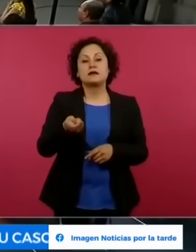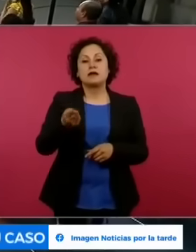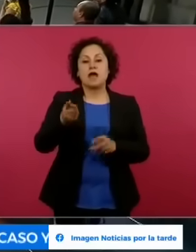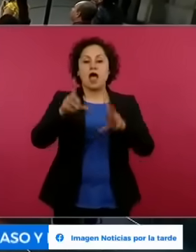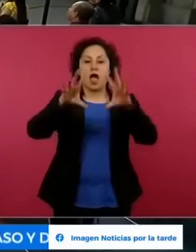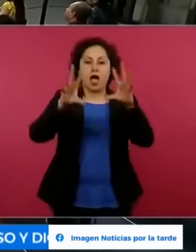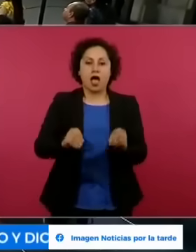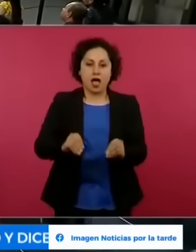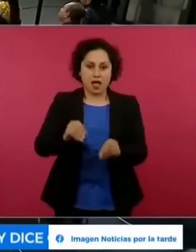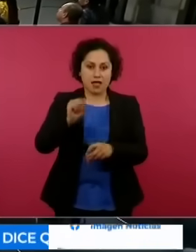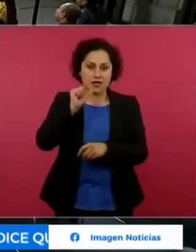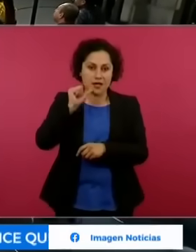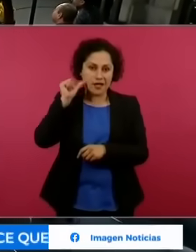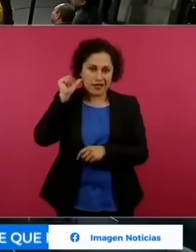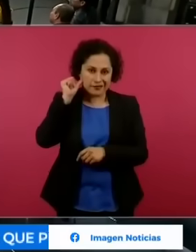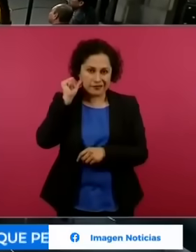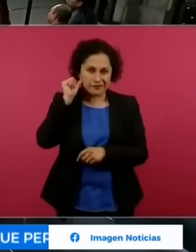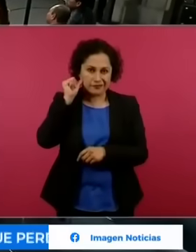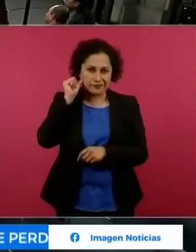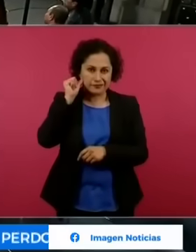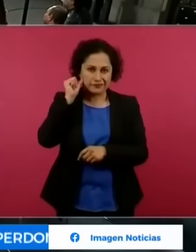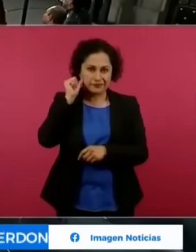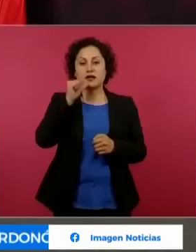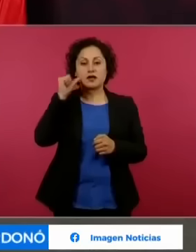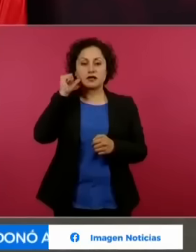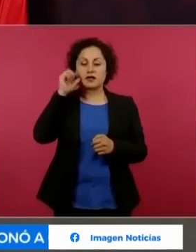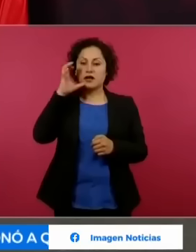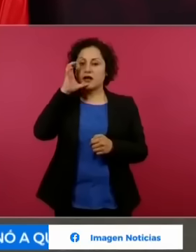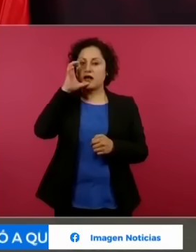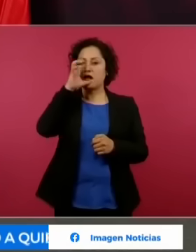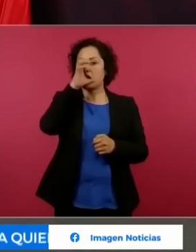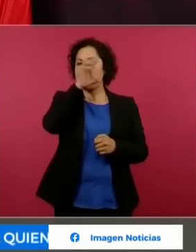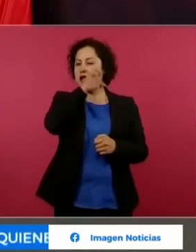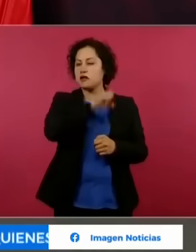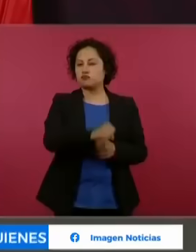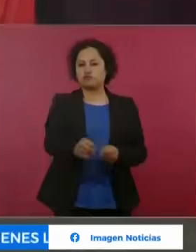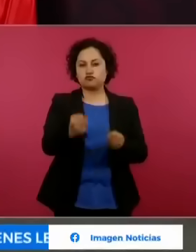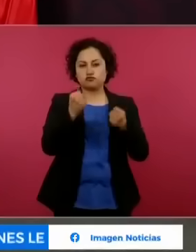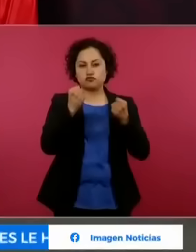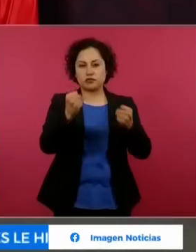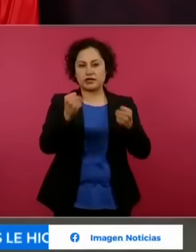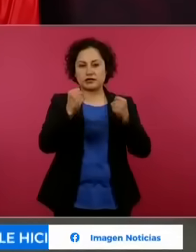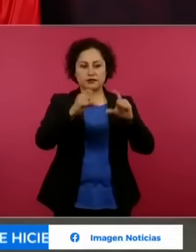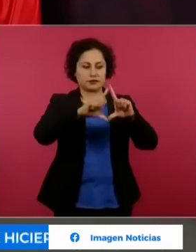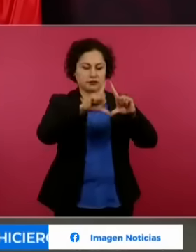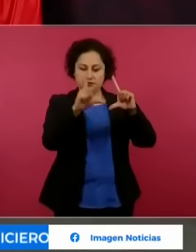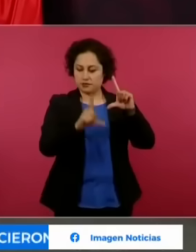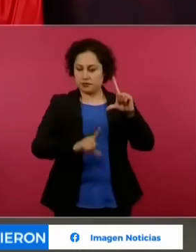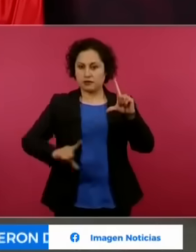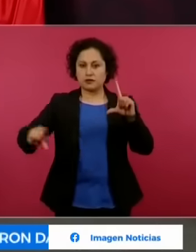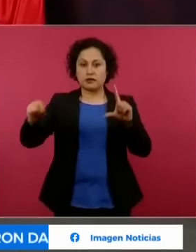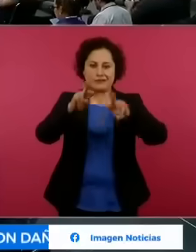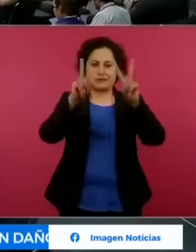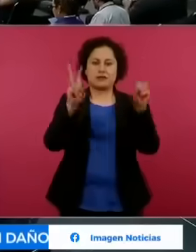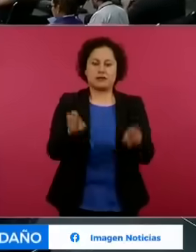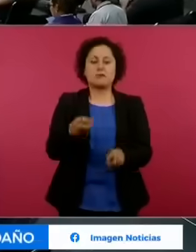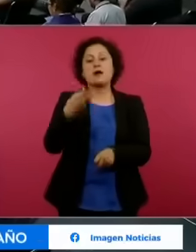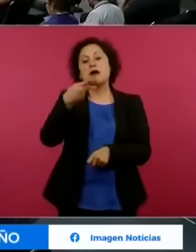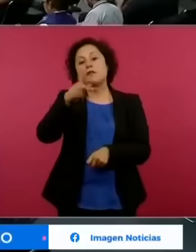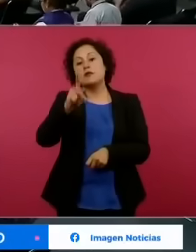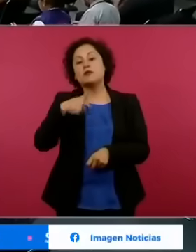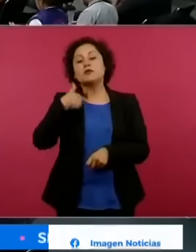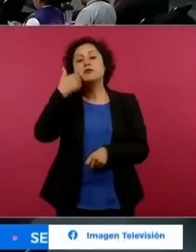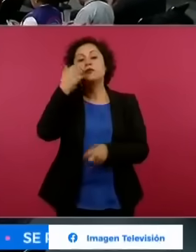ayer se presentaron primero porque fue muy intenso el calor ayer entonces el país pero